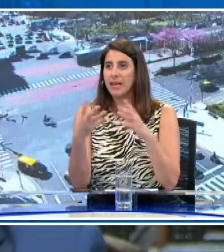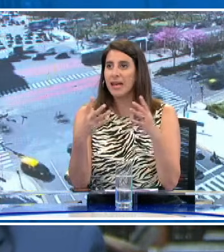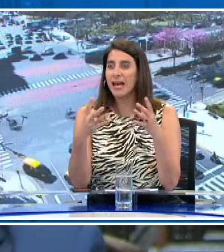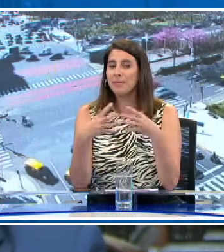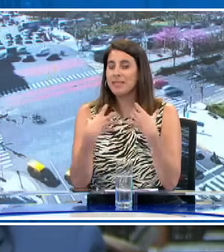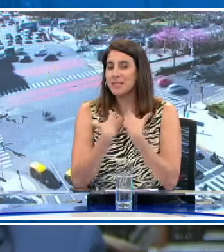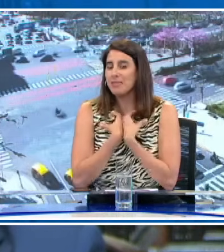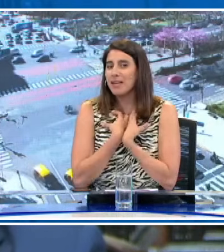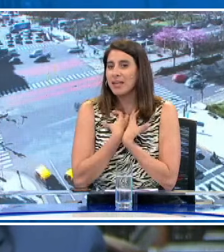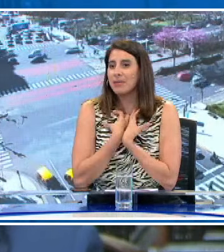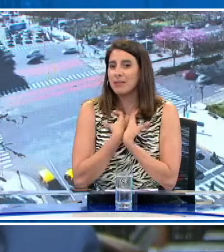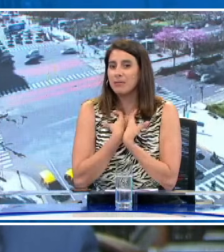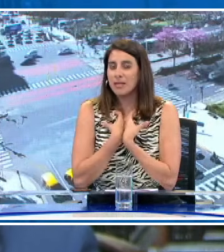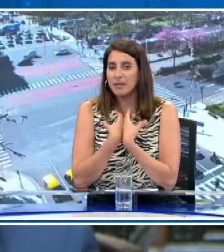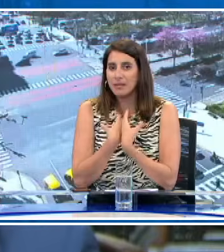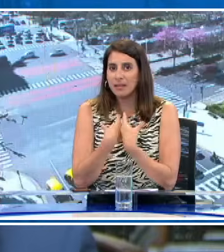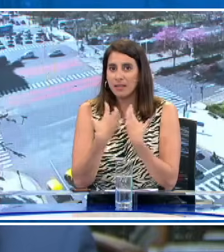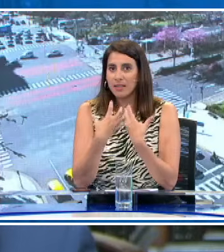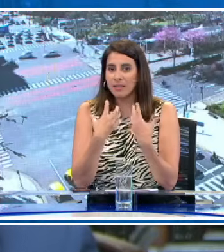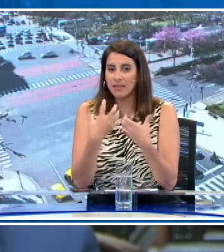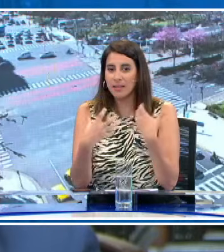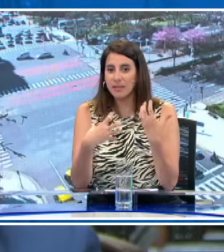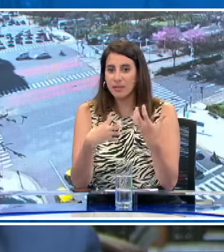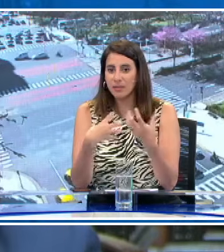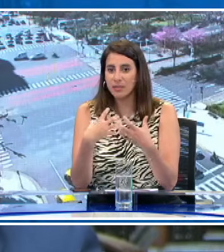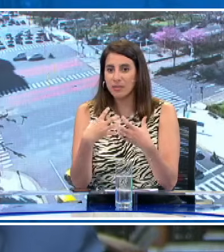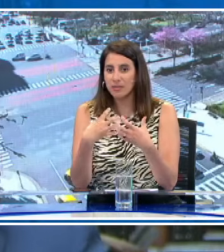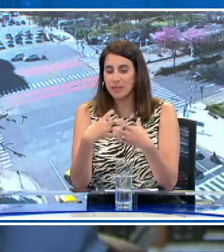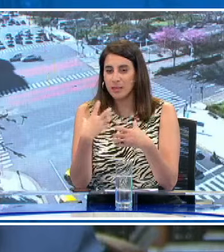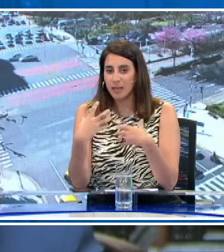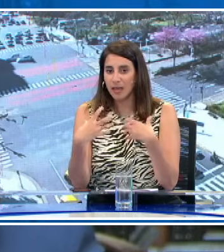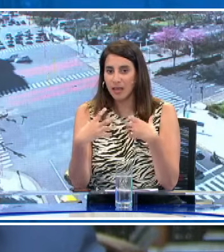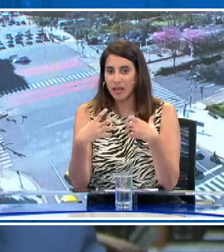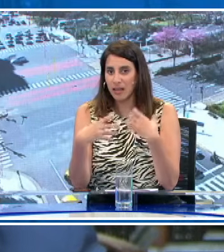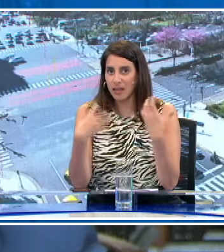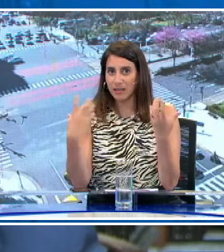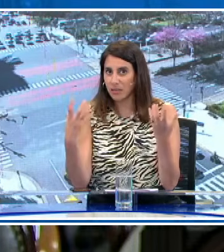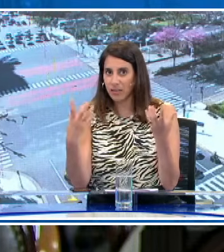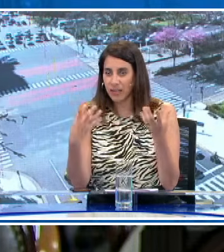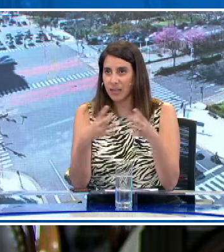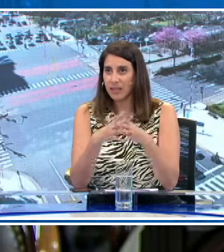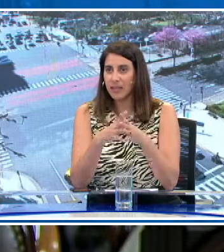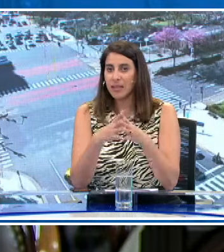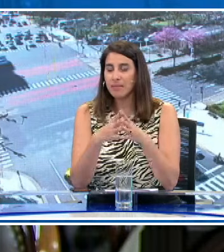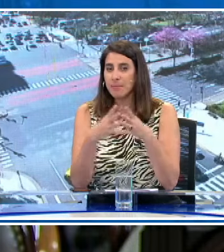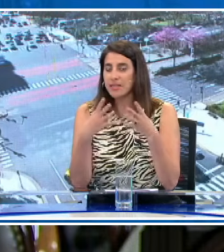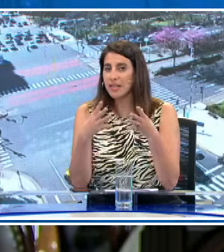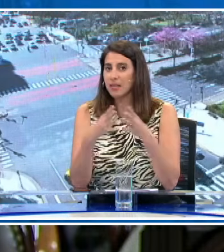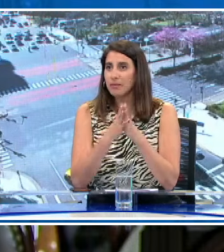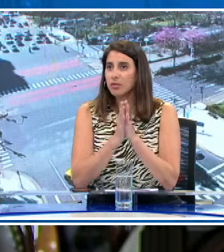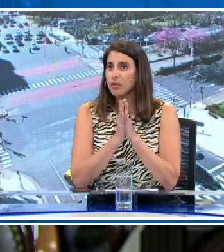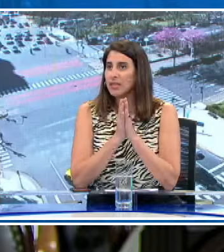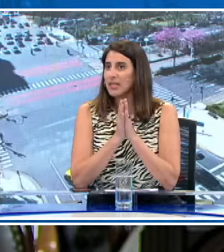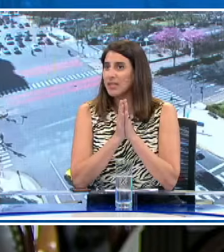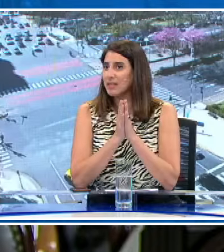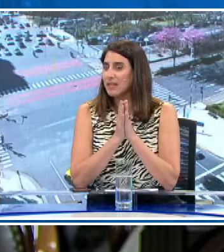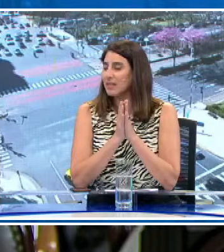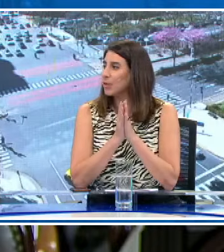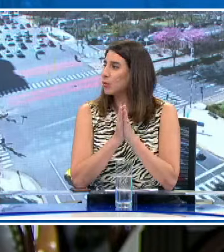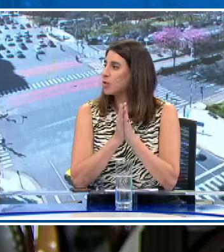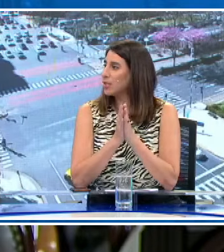Cámara. A mí esas imágenes, particularmente tal vez de seguir tantos años acá adentro acreditada, me hacían acordar mucho a